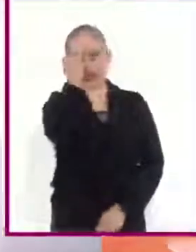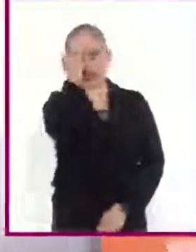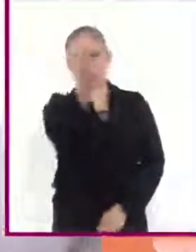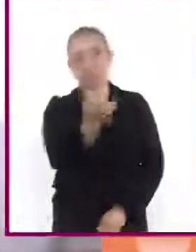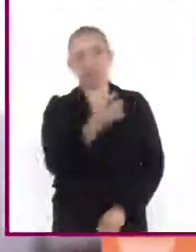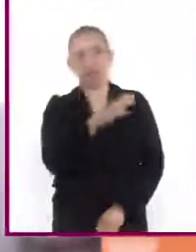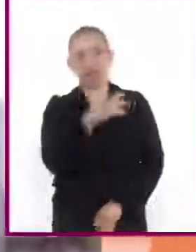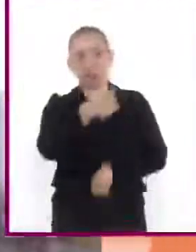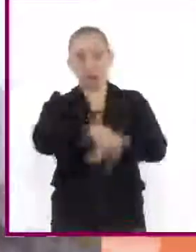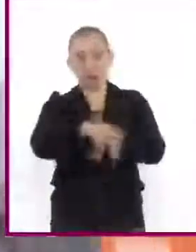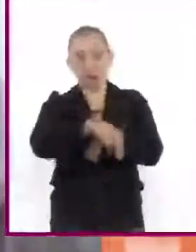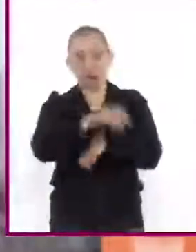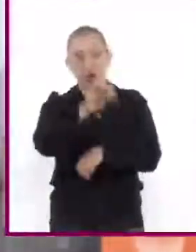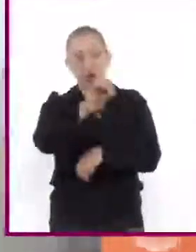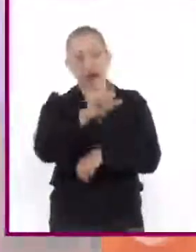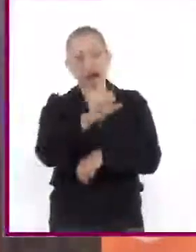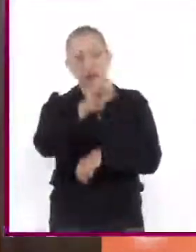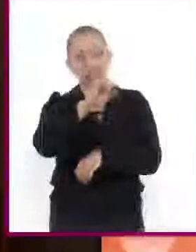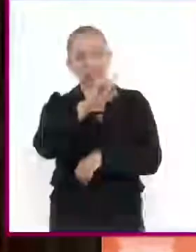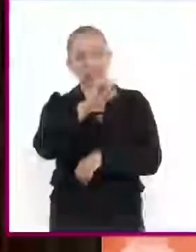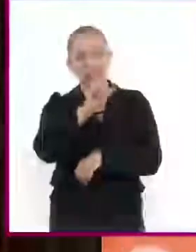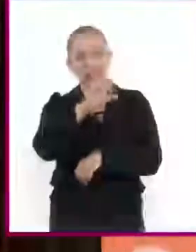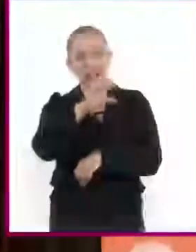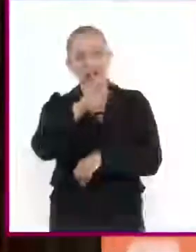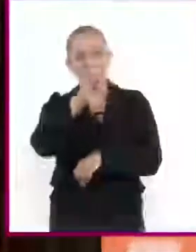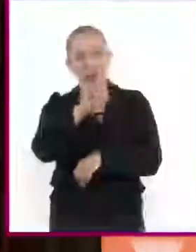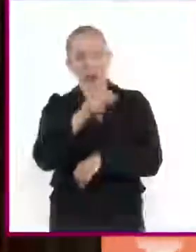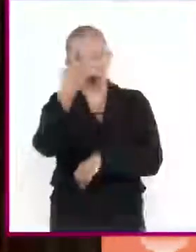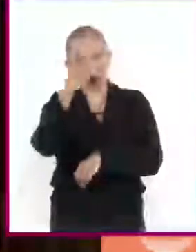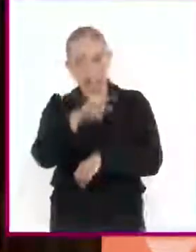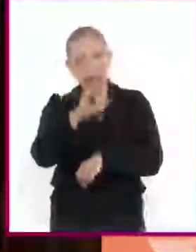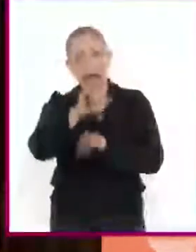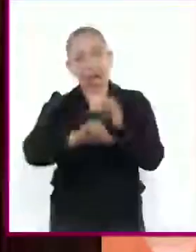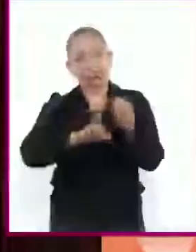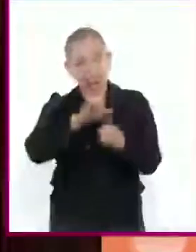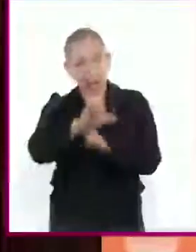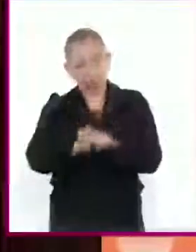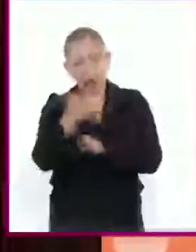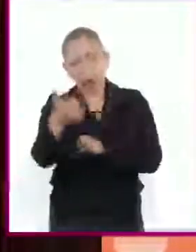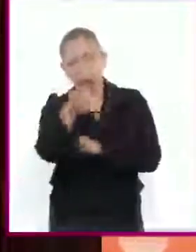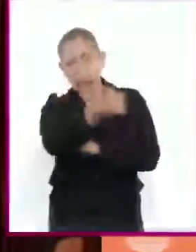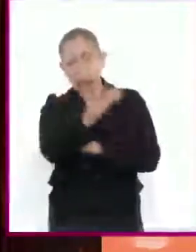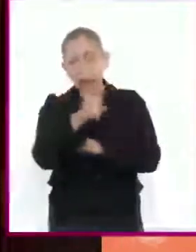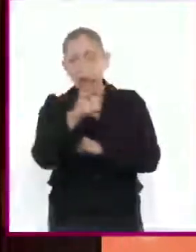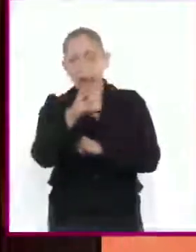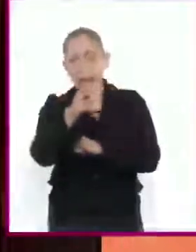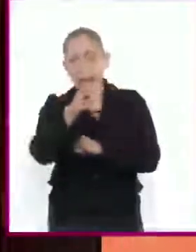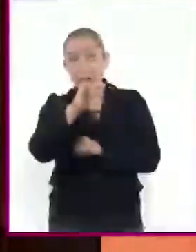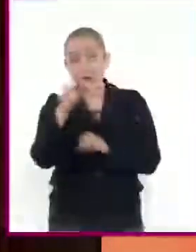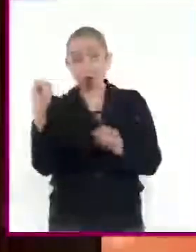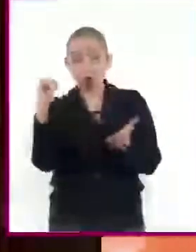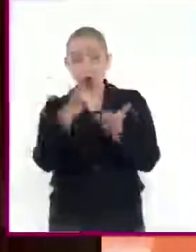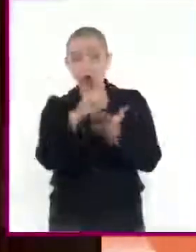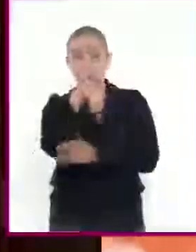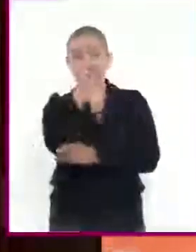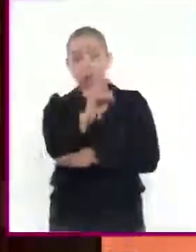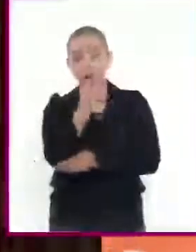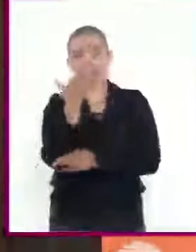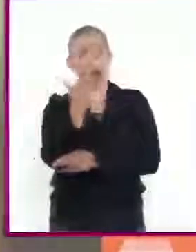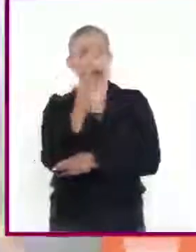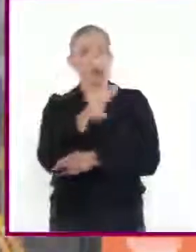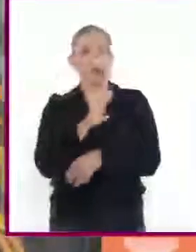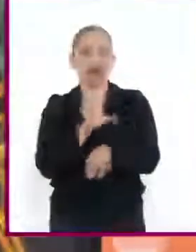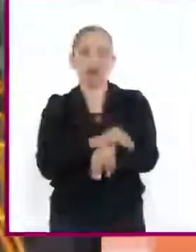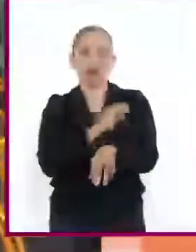hubiera números de oxidación. Entiendo que a los átomos de los elementos se les ponga 0, pues no tienen